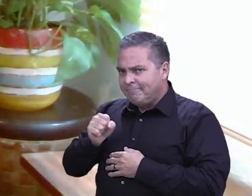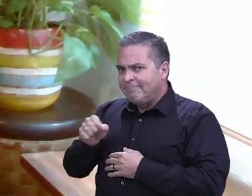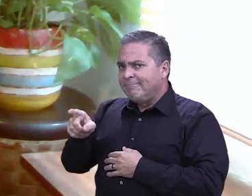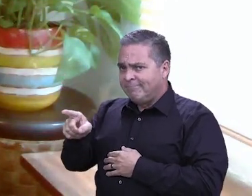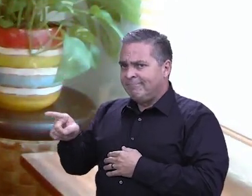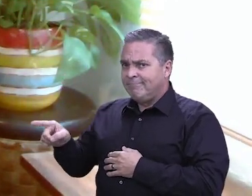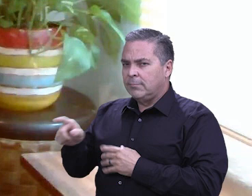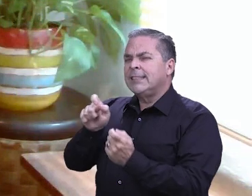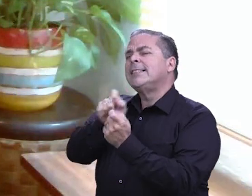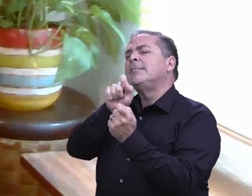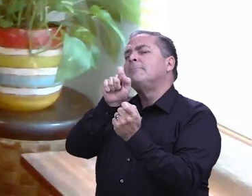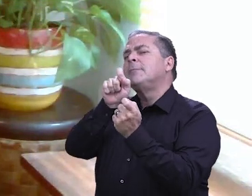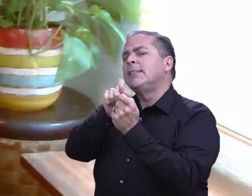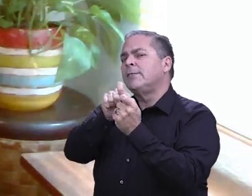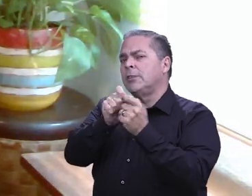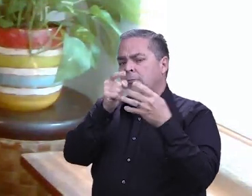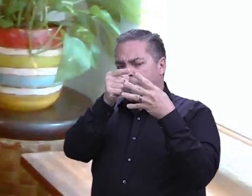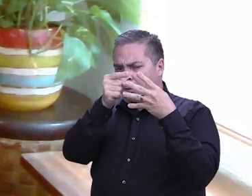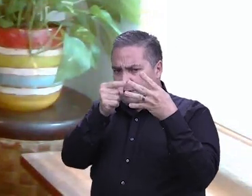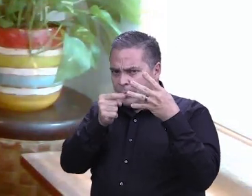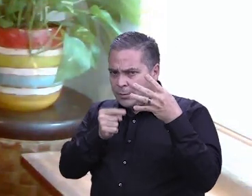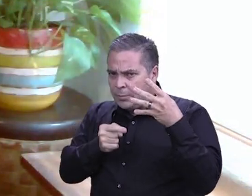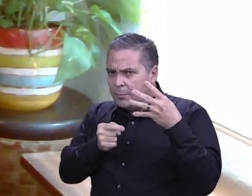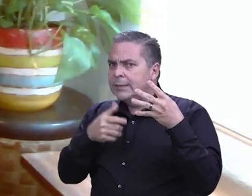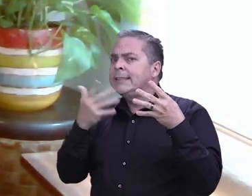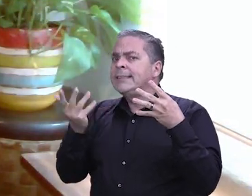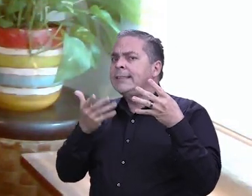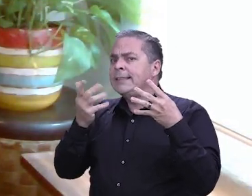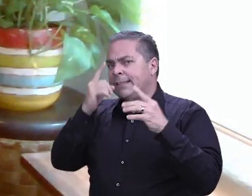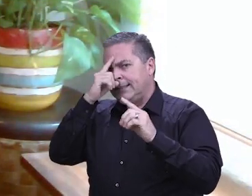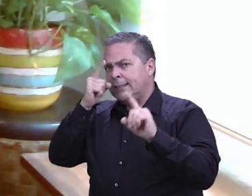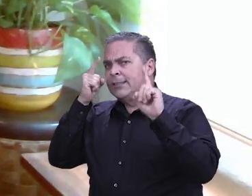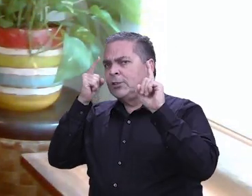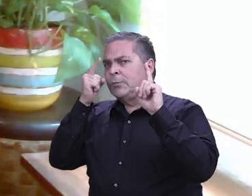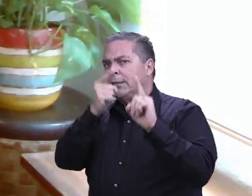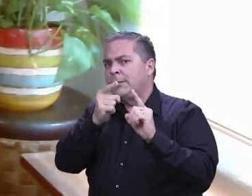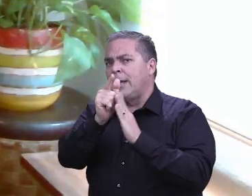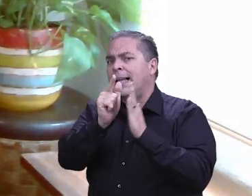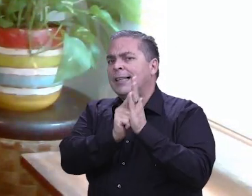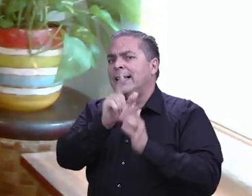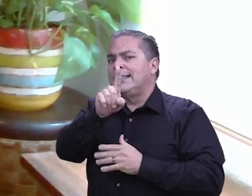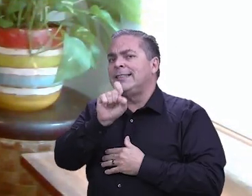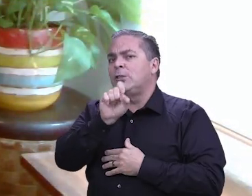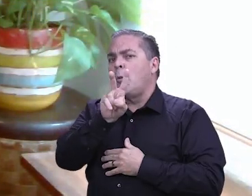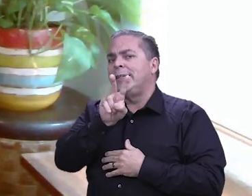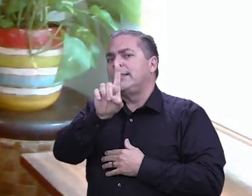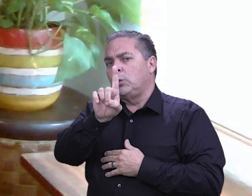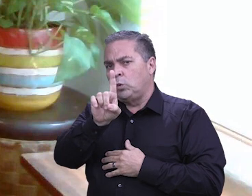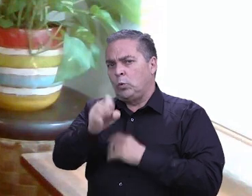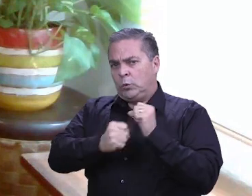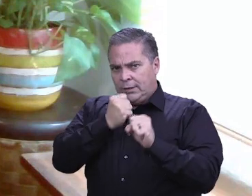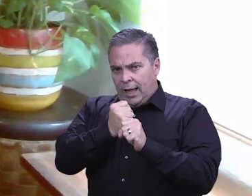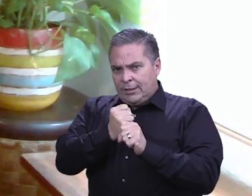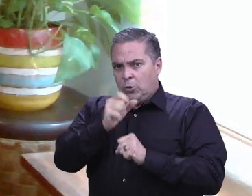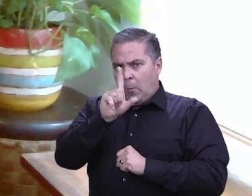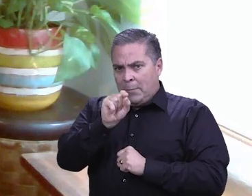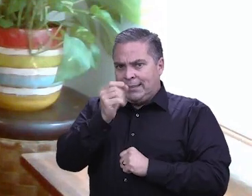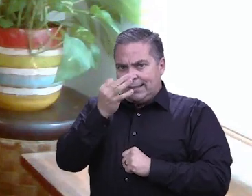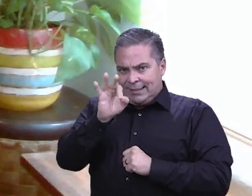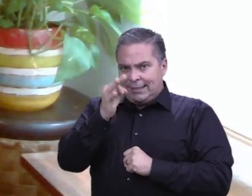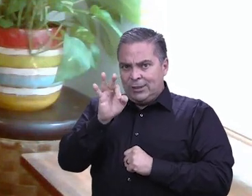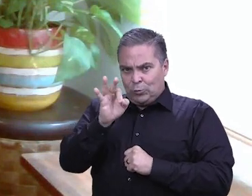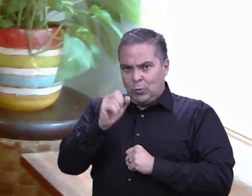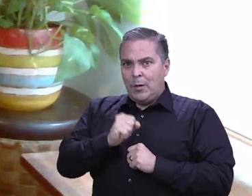hablar durante estos 4 episodios sobre los objetivos de la Ley 121 del 2019, conocida como